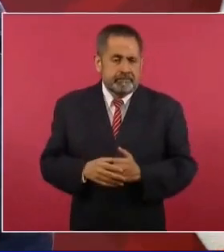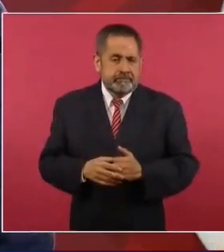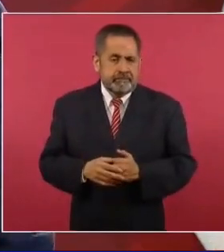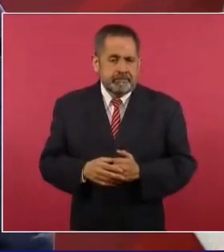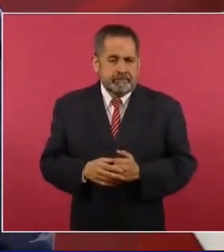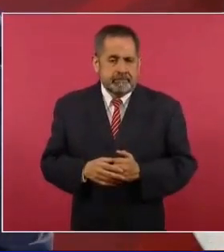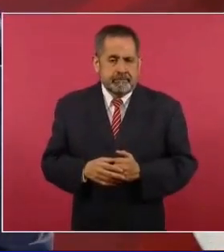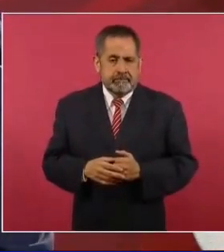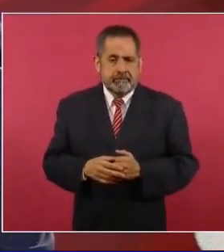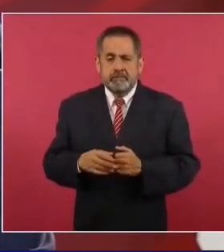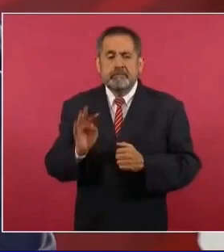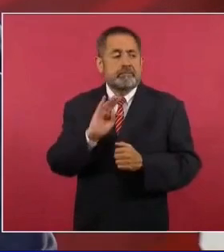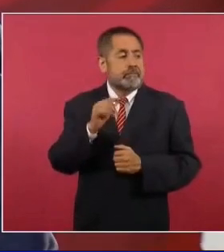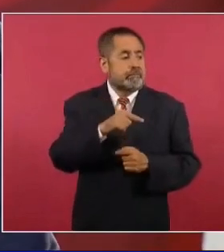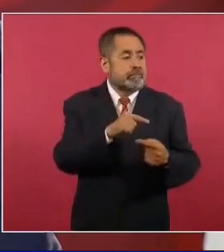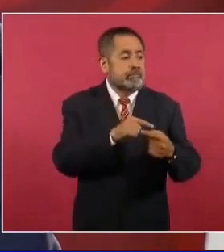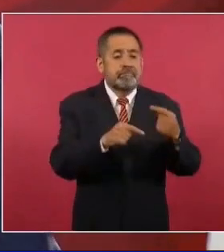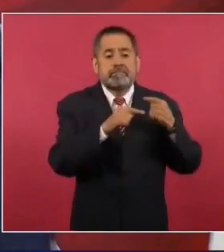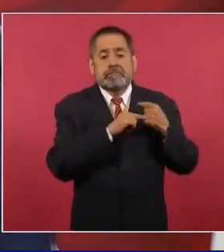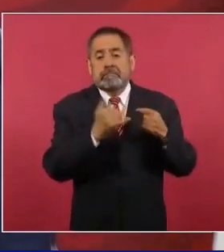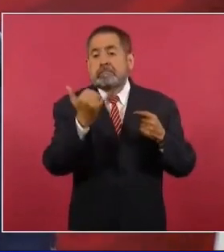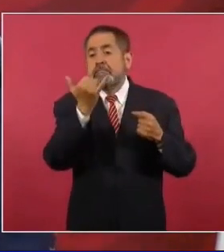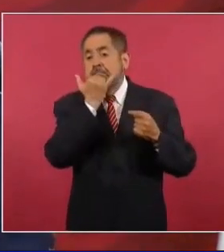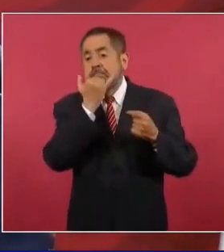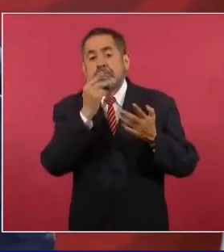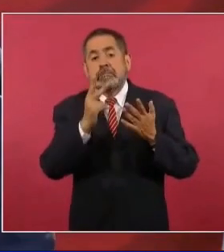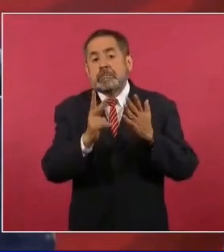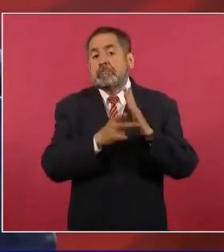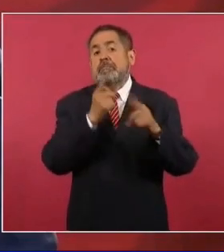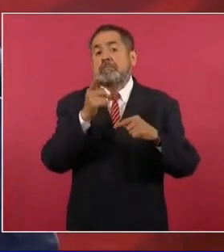ante retrocesos que puedan darse.